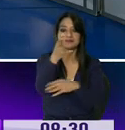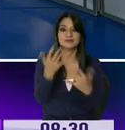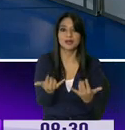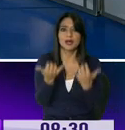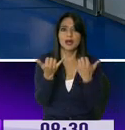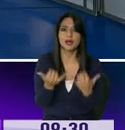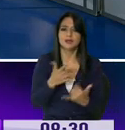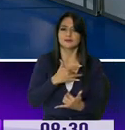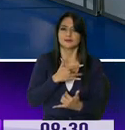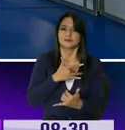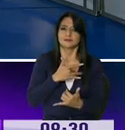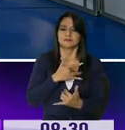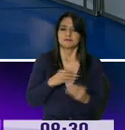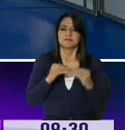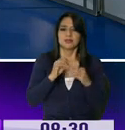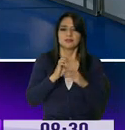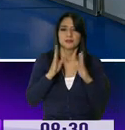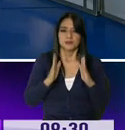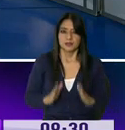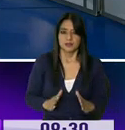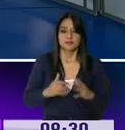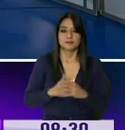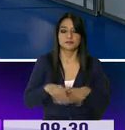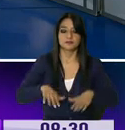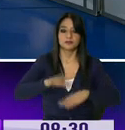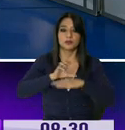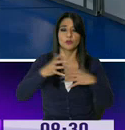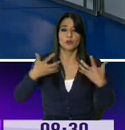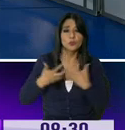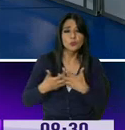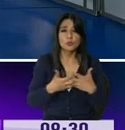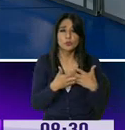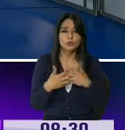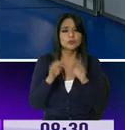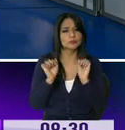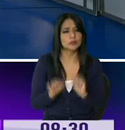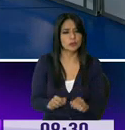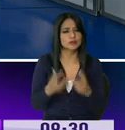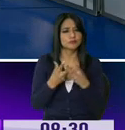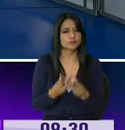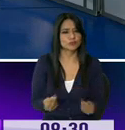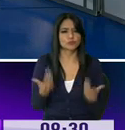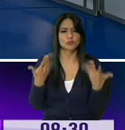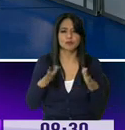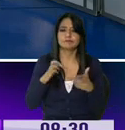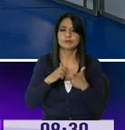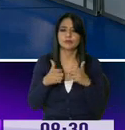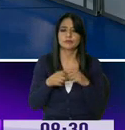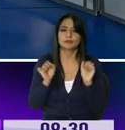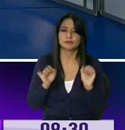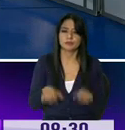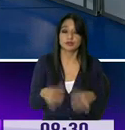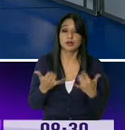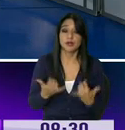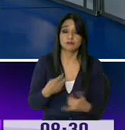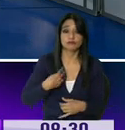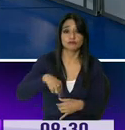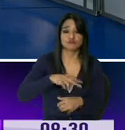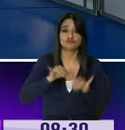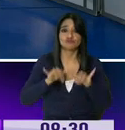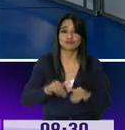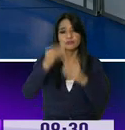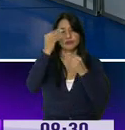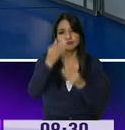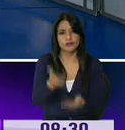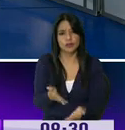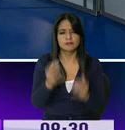que sentirnos más ecuatorianos que nunca. Un país unido definitivamente puede salir de cualquier adversidad. Nosotros estamos aquí para